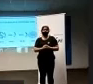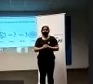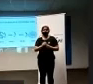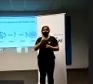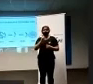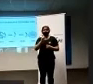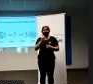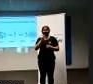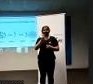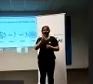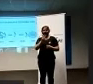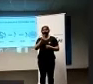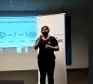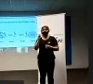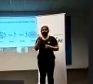3.259.724 y tercera dosis